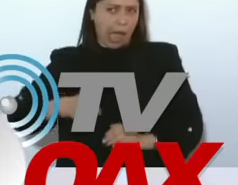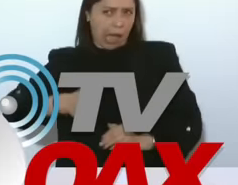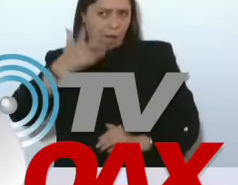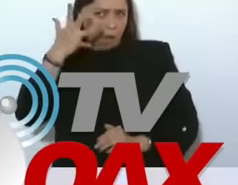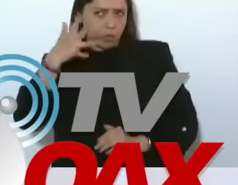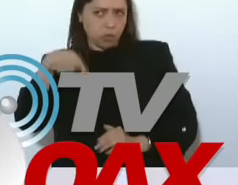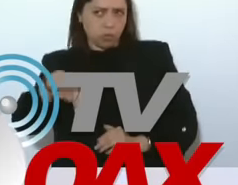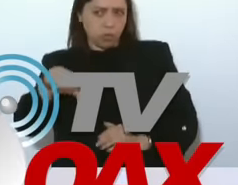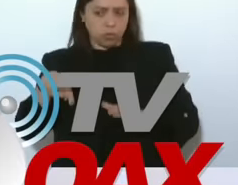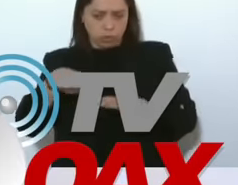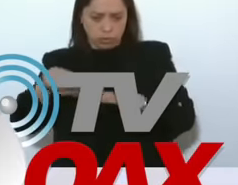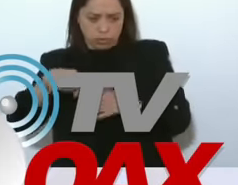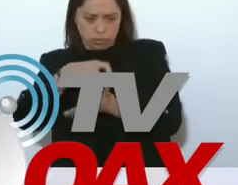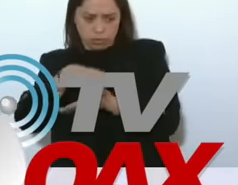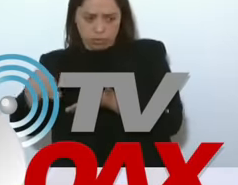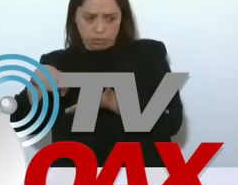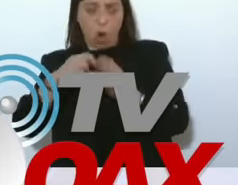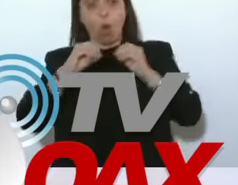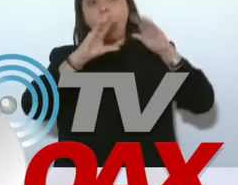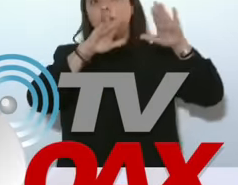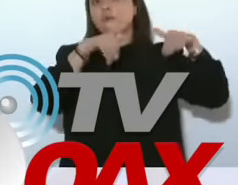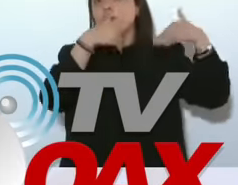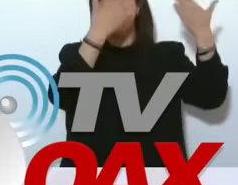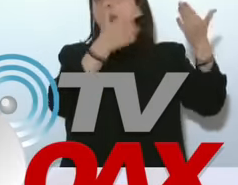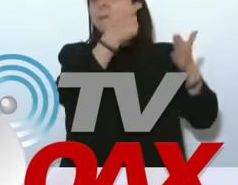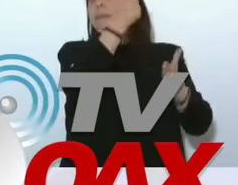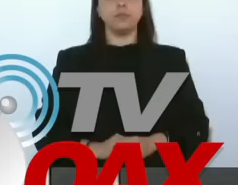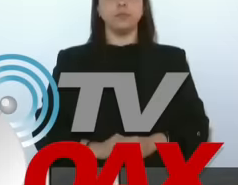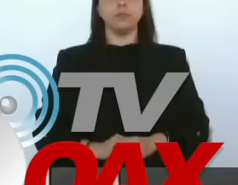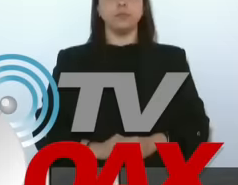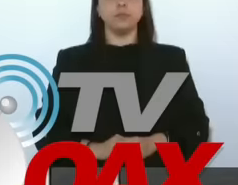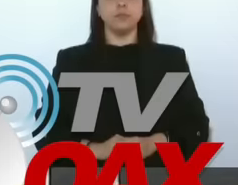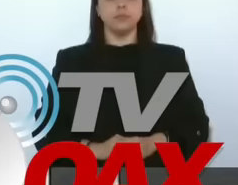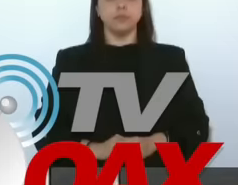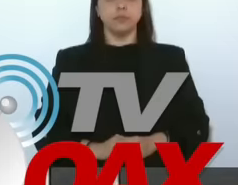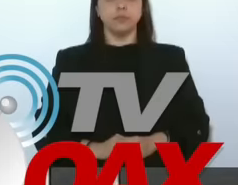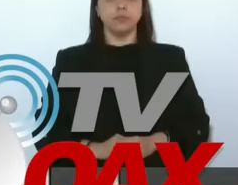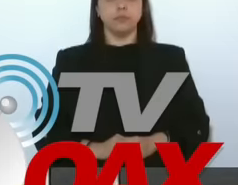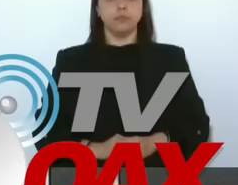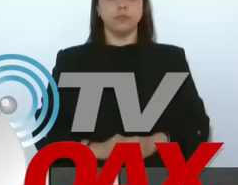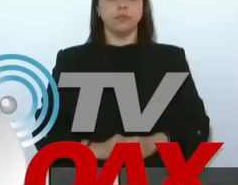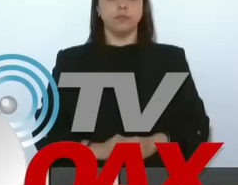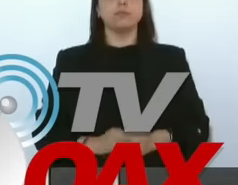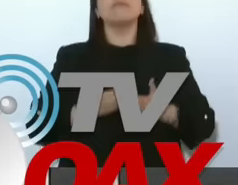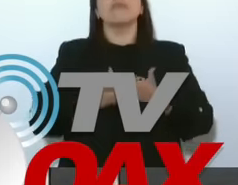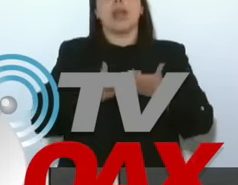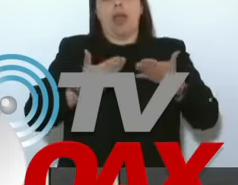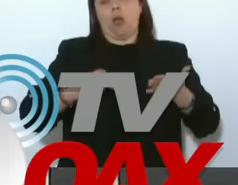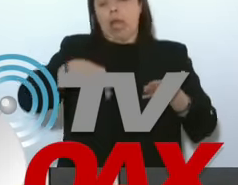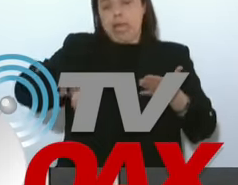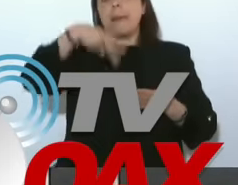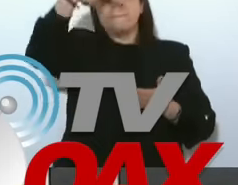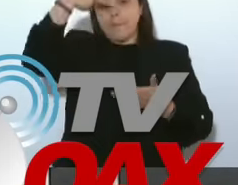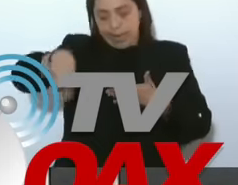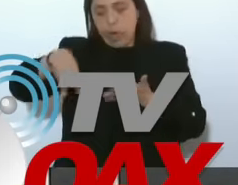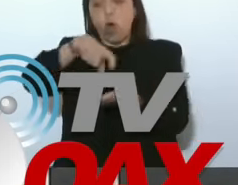o los compramos afuera baratos? Y ahora se pueden comprar en México, pero también